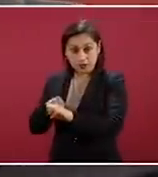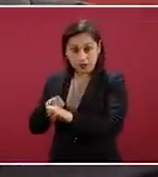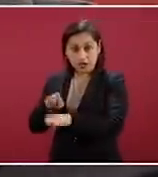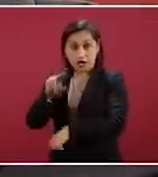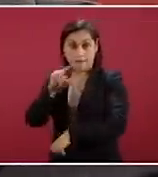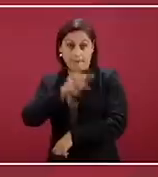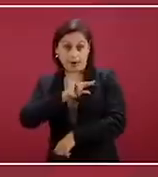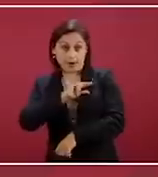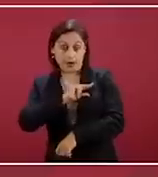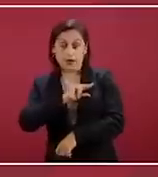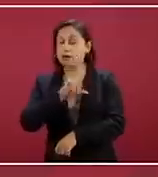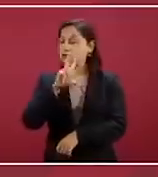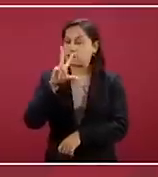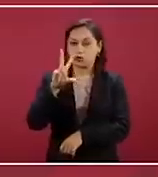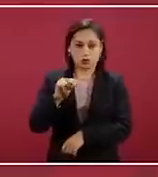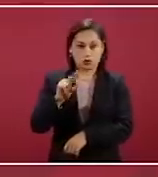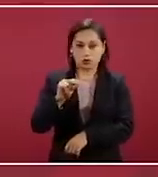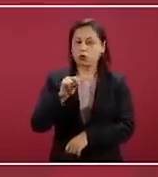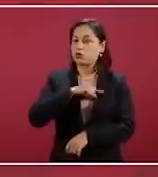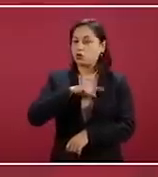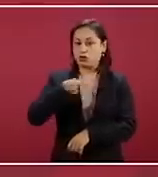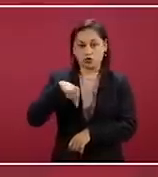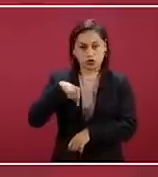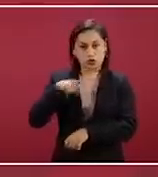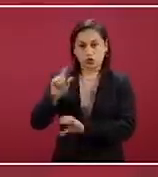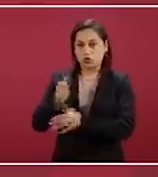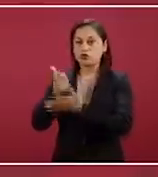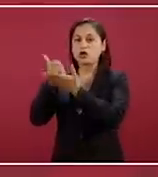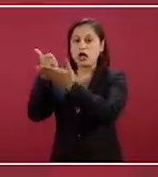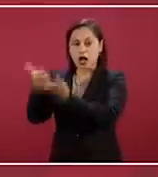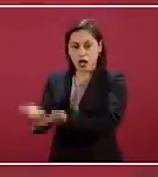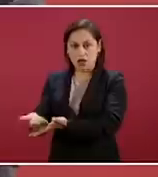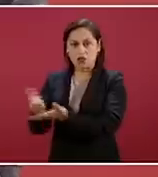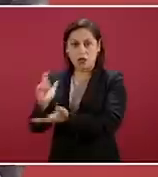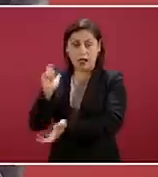privadas. No vamos a convertir deudas